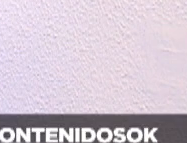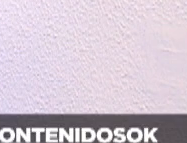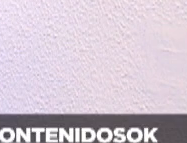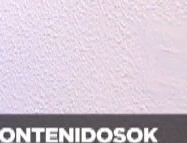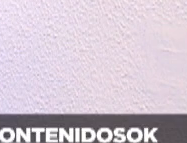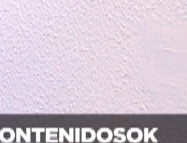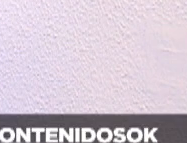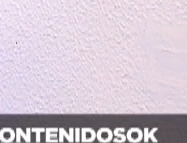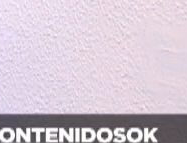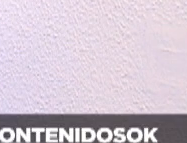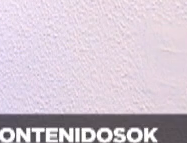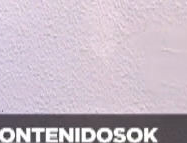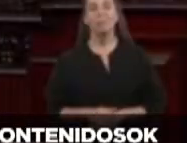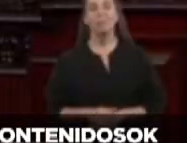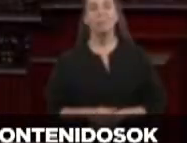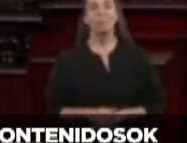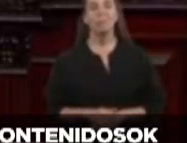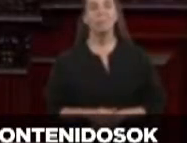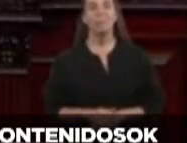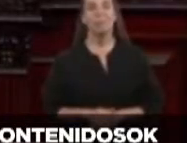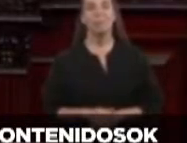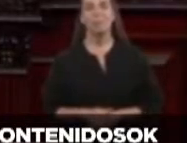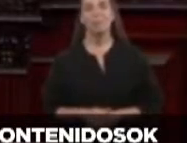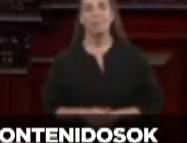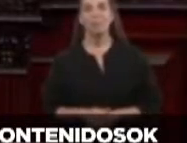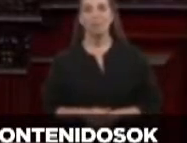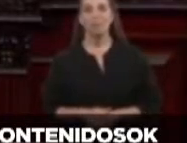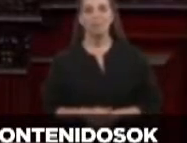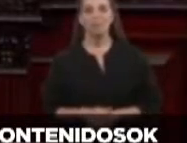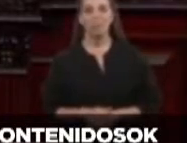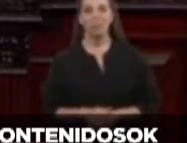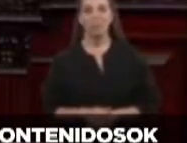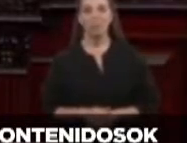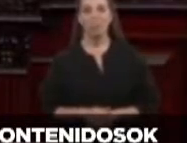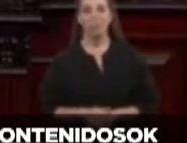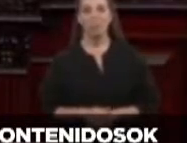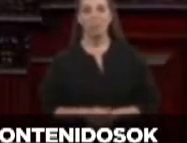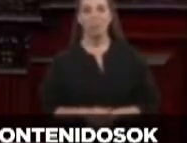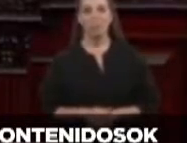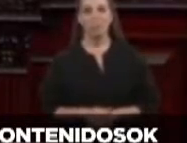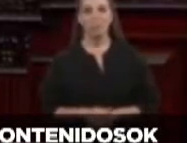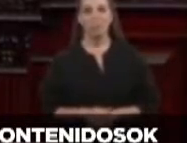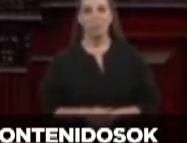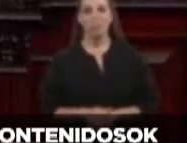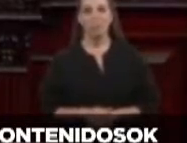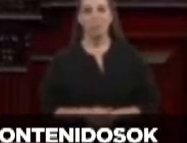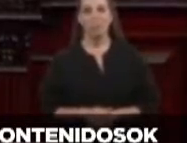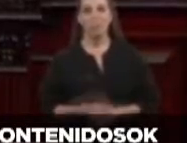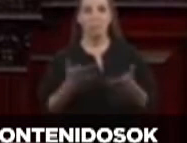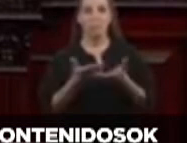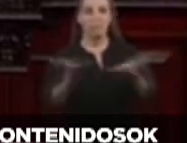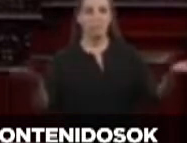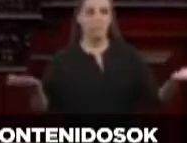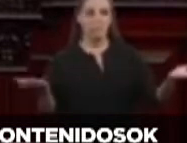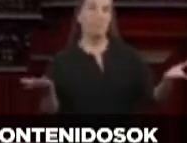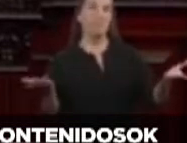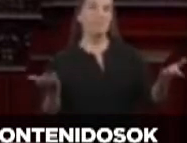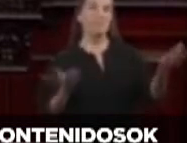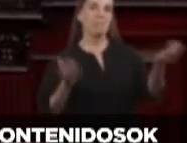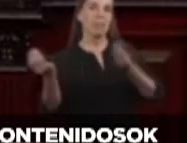bueno, una de las cuestiones es el tema de la planilla de obras públicas que